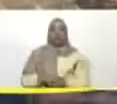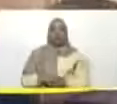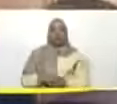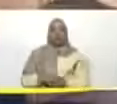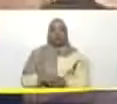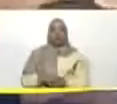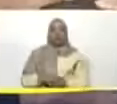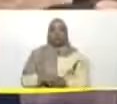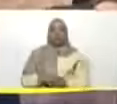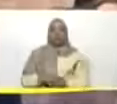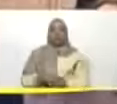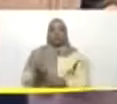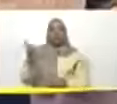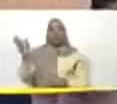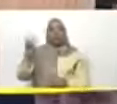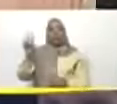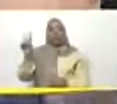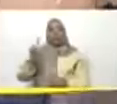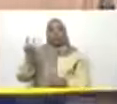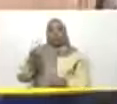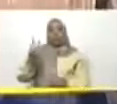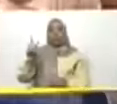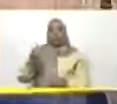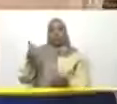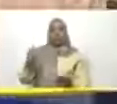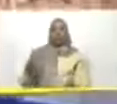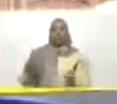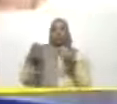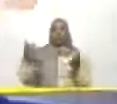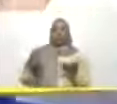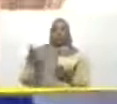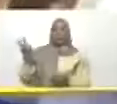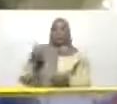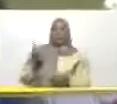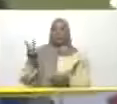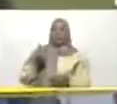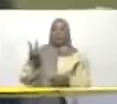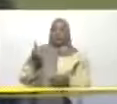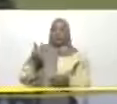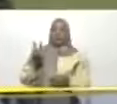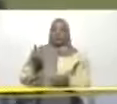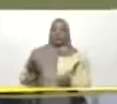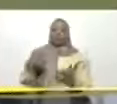Venezuela Venezuela Venezuela